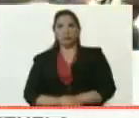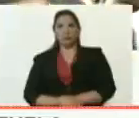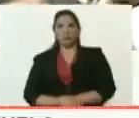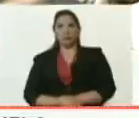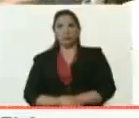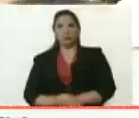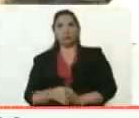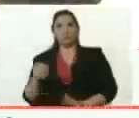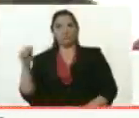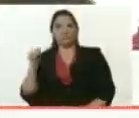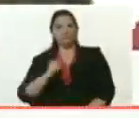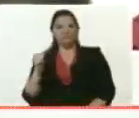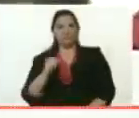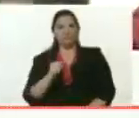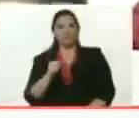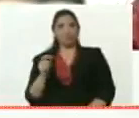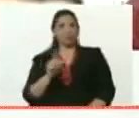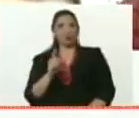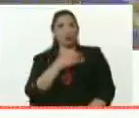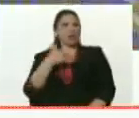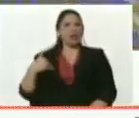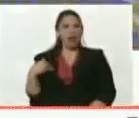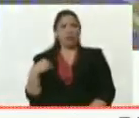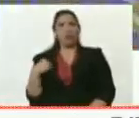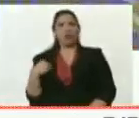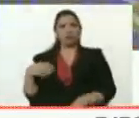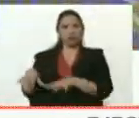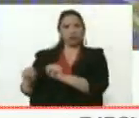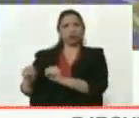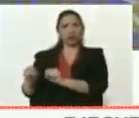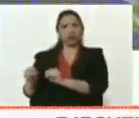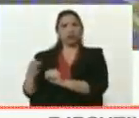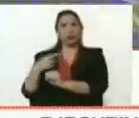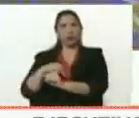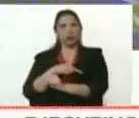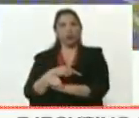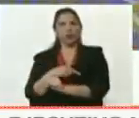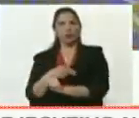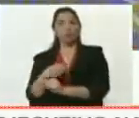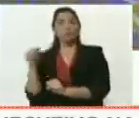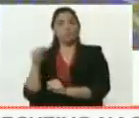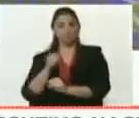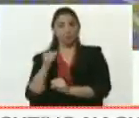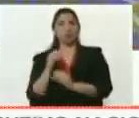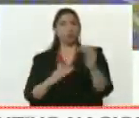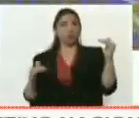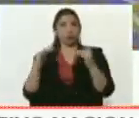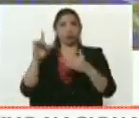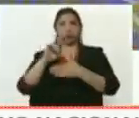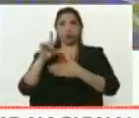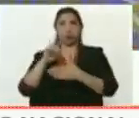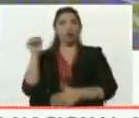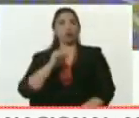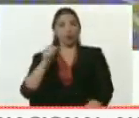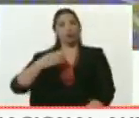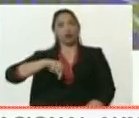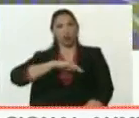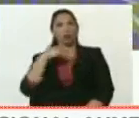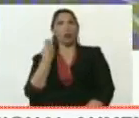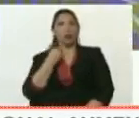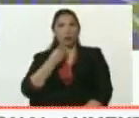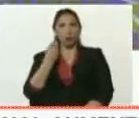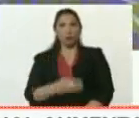Así es. No nos da la gana de ser una colonia y sí una potencia latinoamericana. Eso somos, una